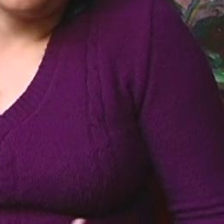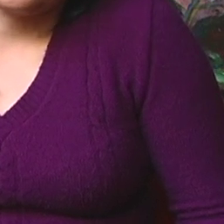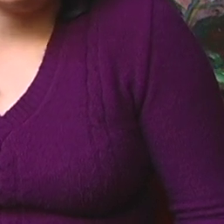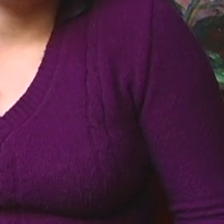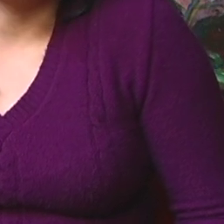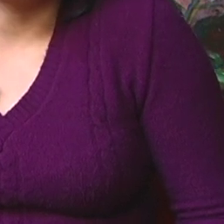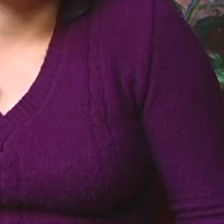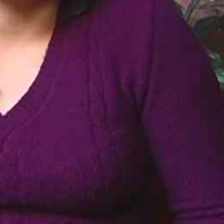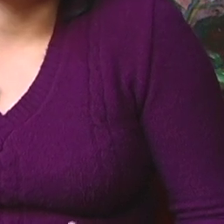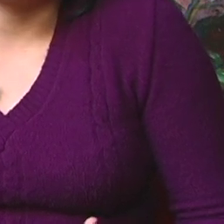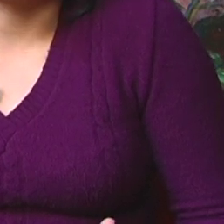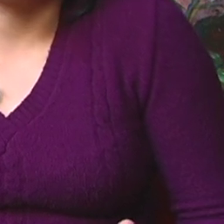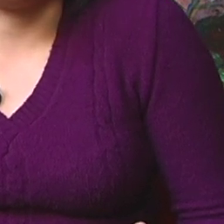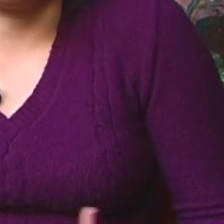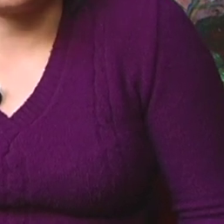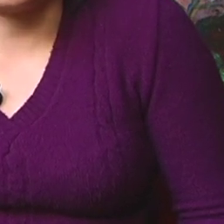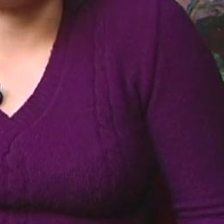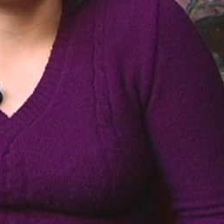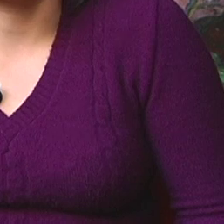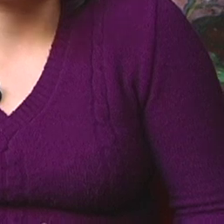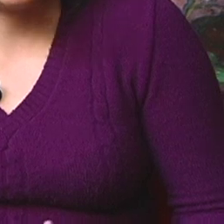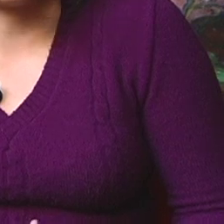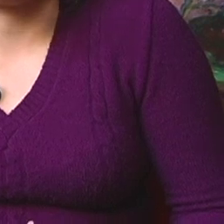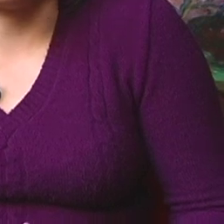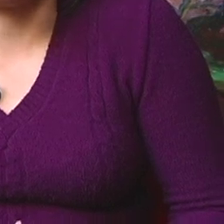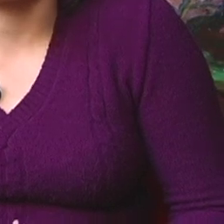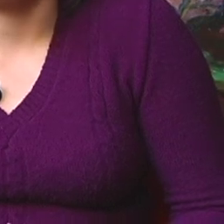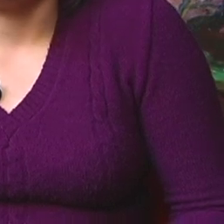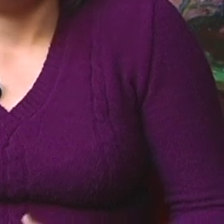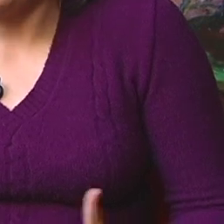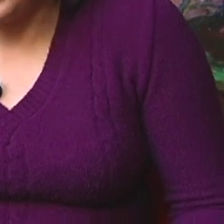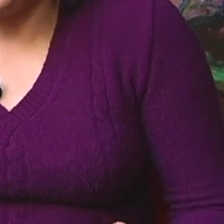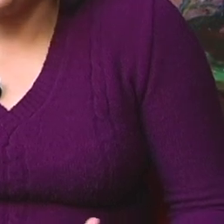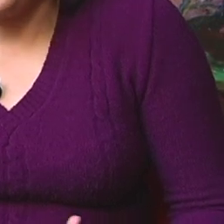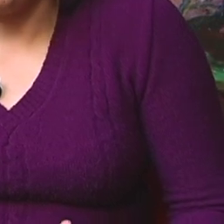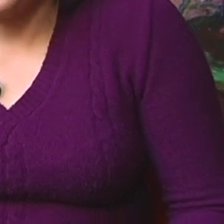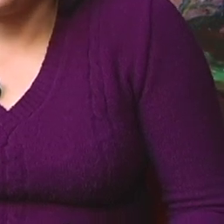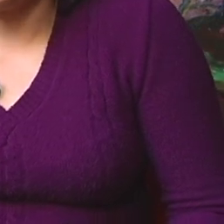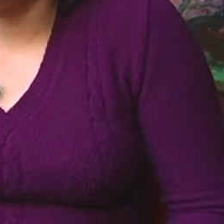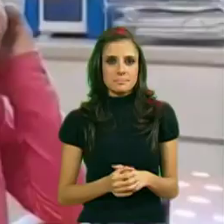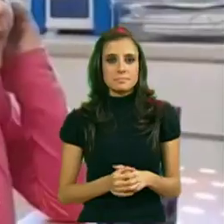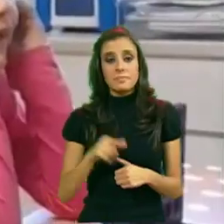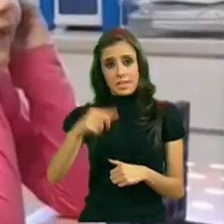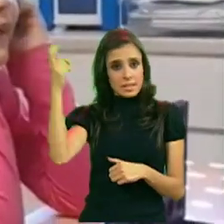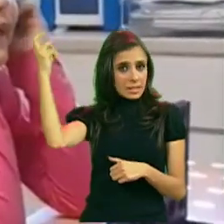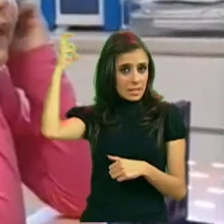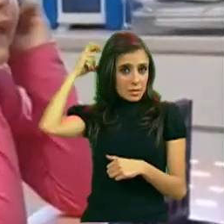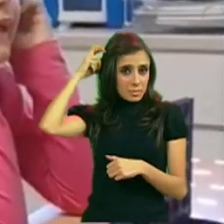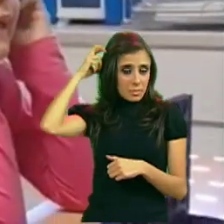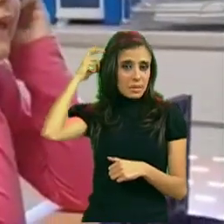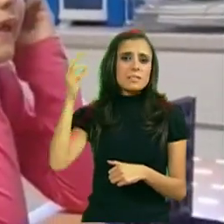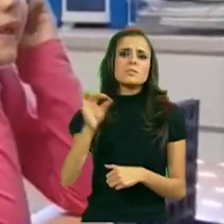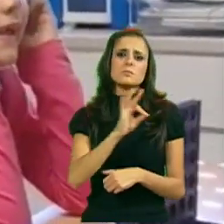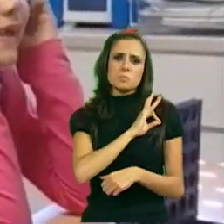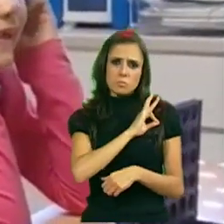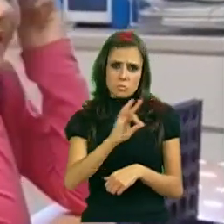coclear era muy caro y no iba yo a tener tal vez los recursos para poder hacerle el implante.